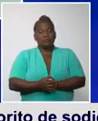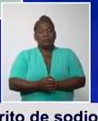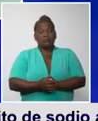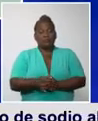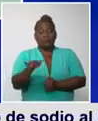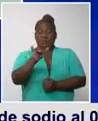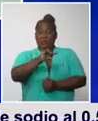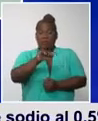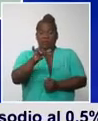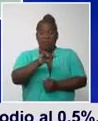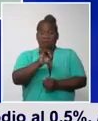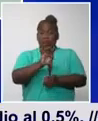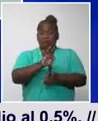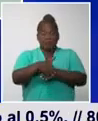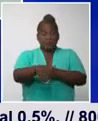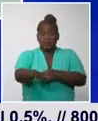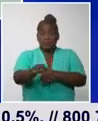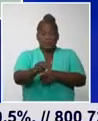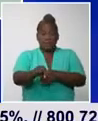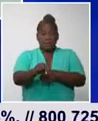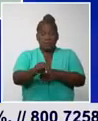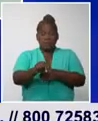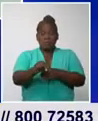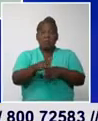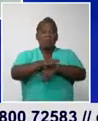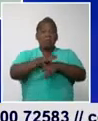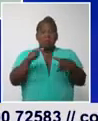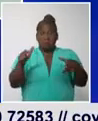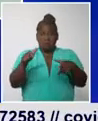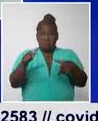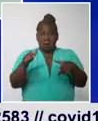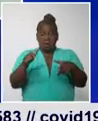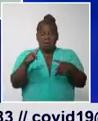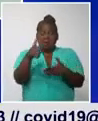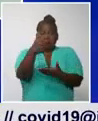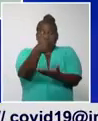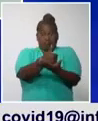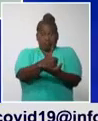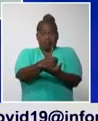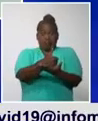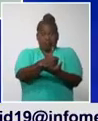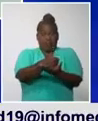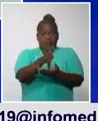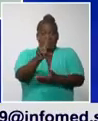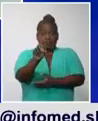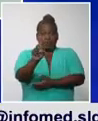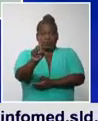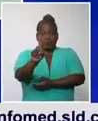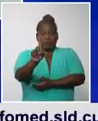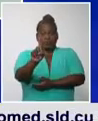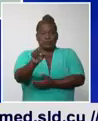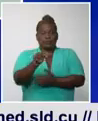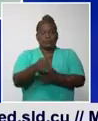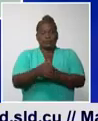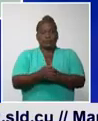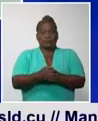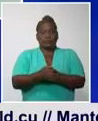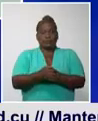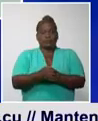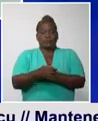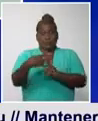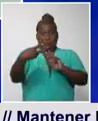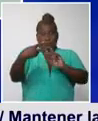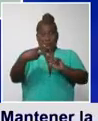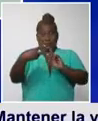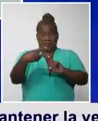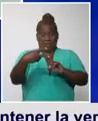desde el principio, el mayor número del municipio cabecera, Pinar del Río, con 21. Le siguen Minas de Matambre